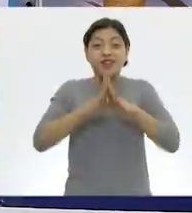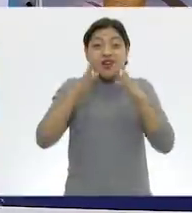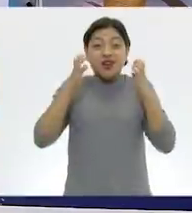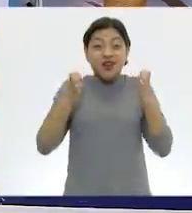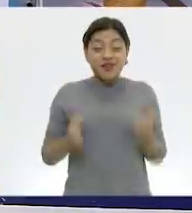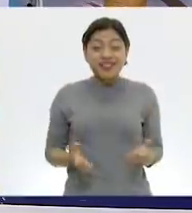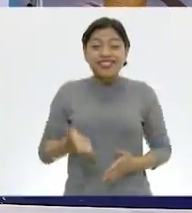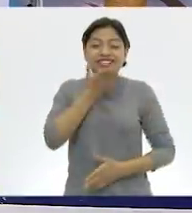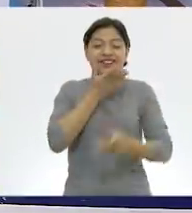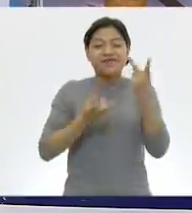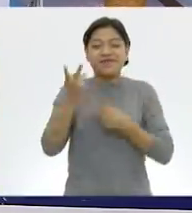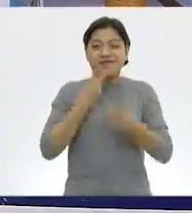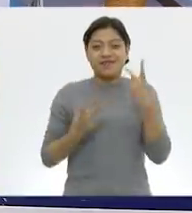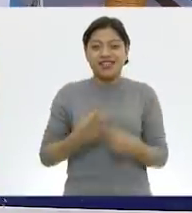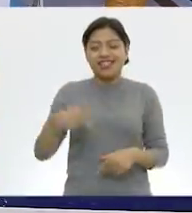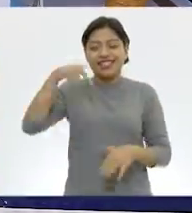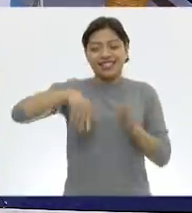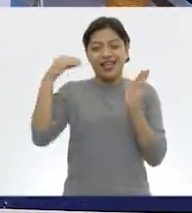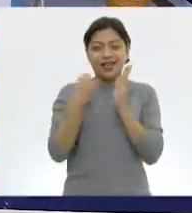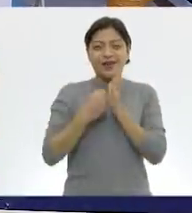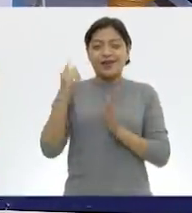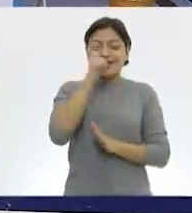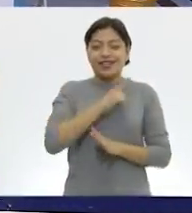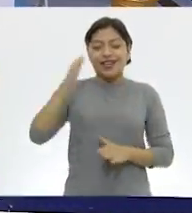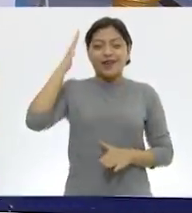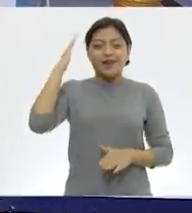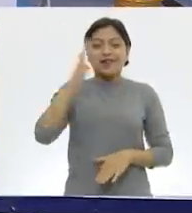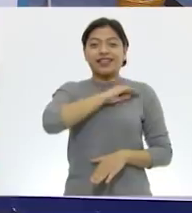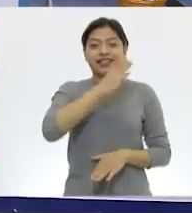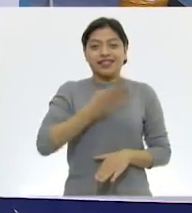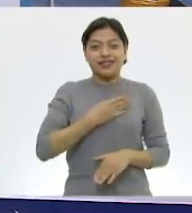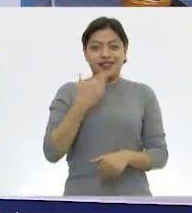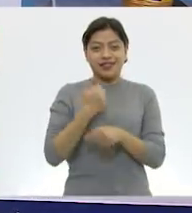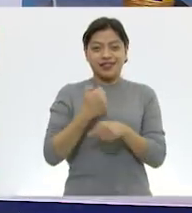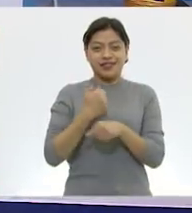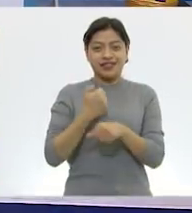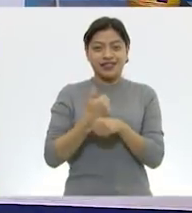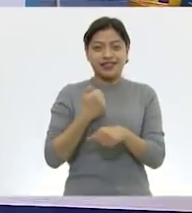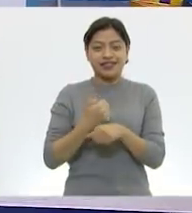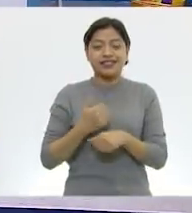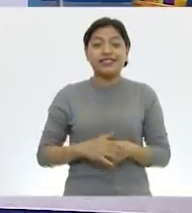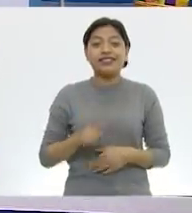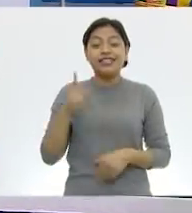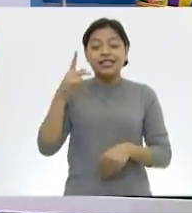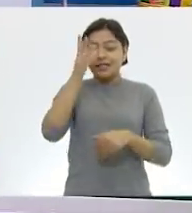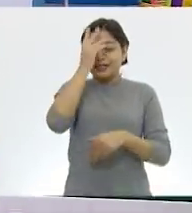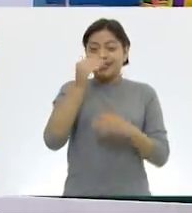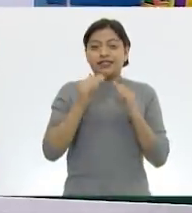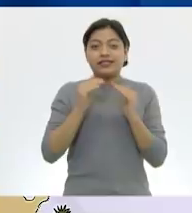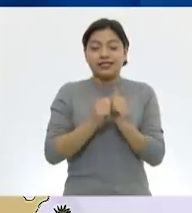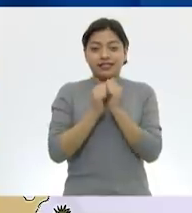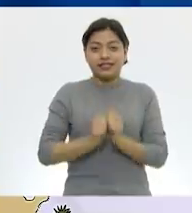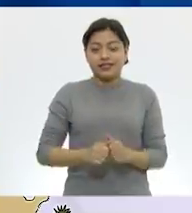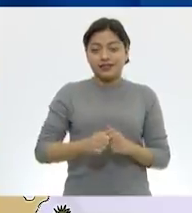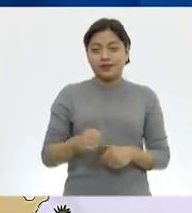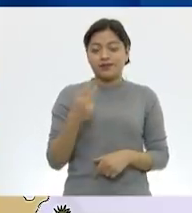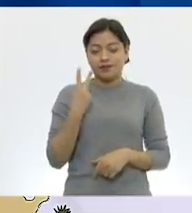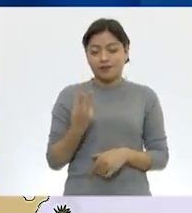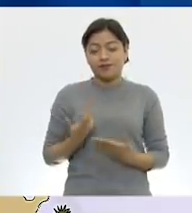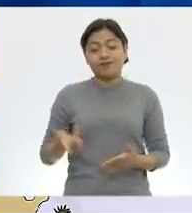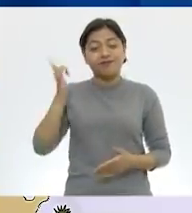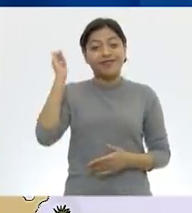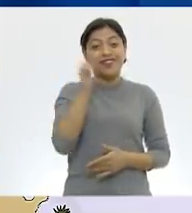¿cómo están? Bienvenidas y bienvenidos a su sesión de Lengua Materna Español para sexto grado en Aprende en Casa 2. Y espero que ya estén